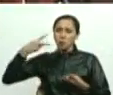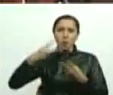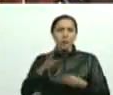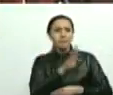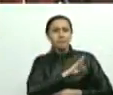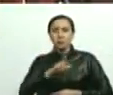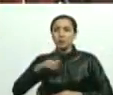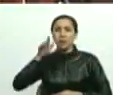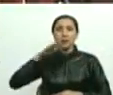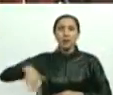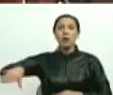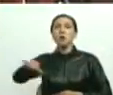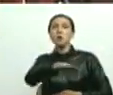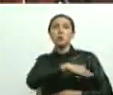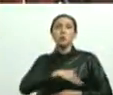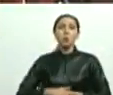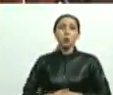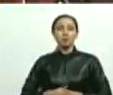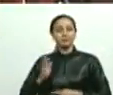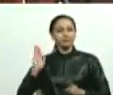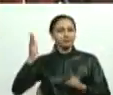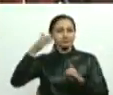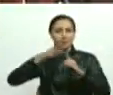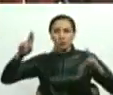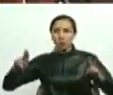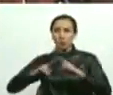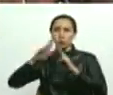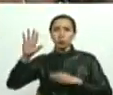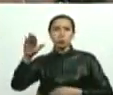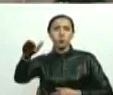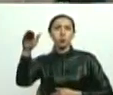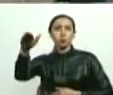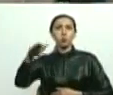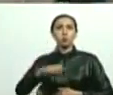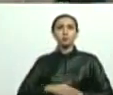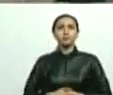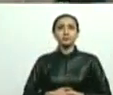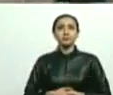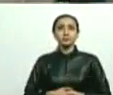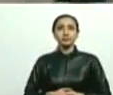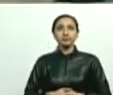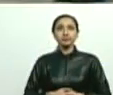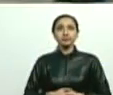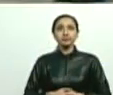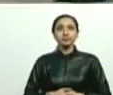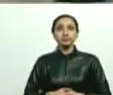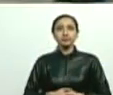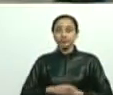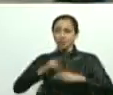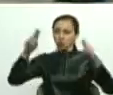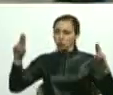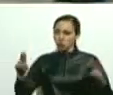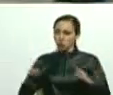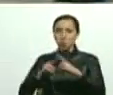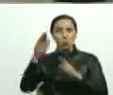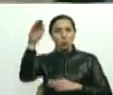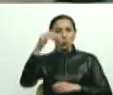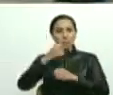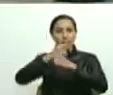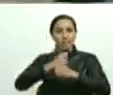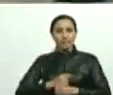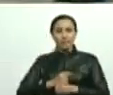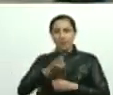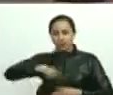colectiva hacia el encuentro con el futuro, hacia el encuentro con el futuro, compañeros,